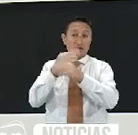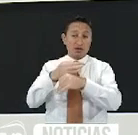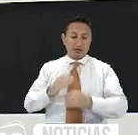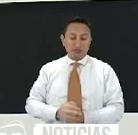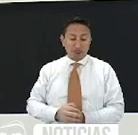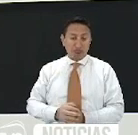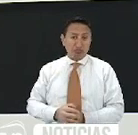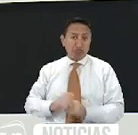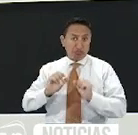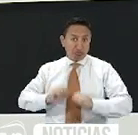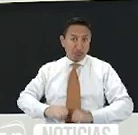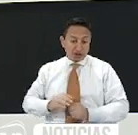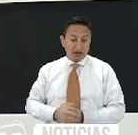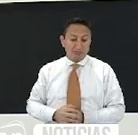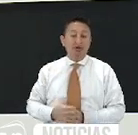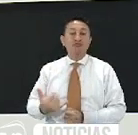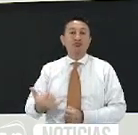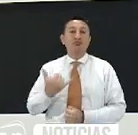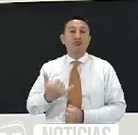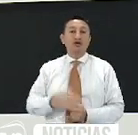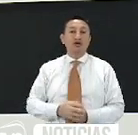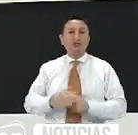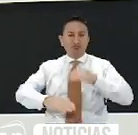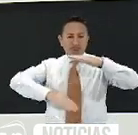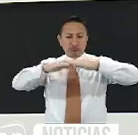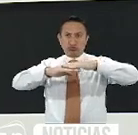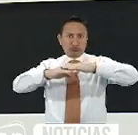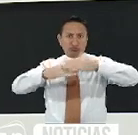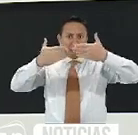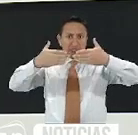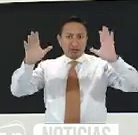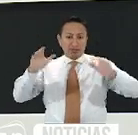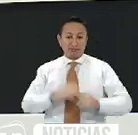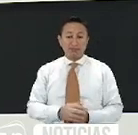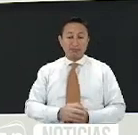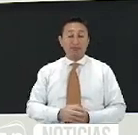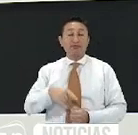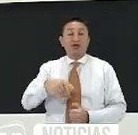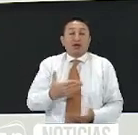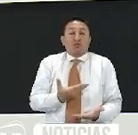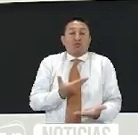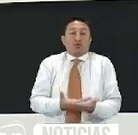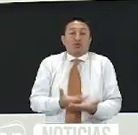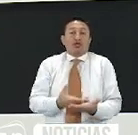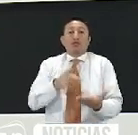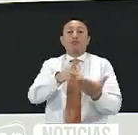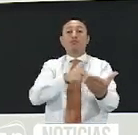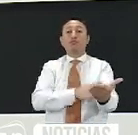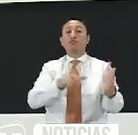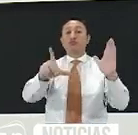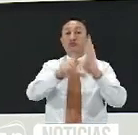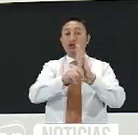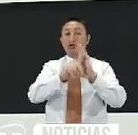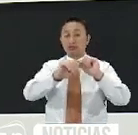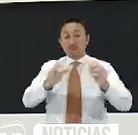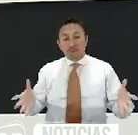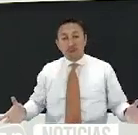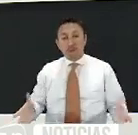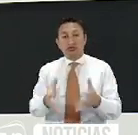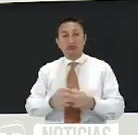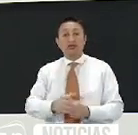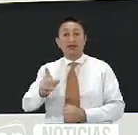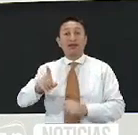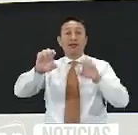abre la posibilidad de que ya no existan límites de generación. Son parte de las propuestas del proyecto de ley orgánica para impulsar la